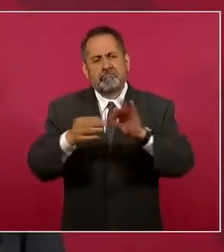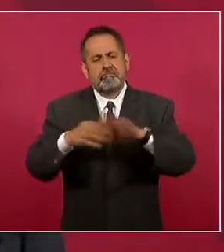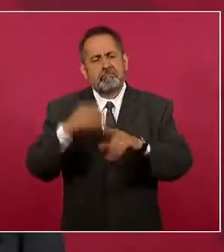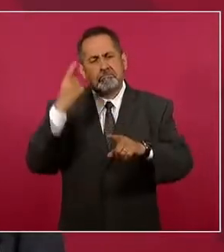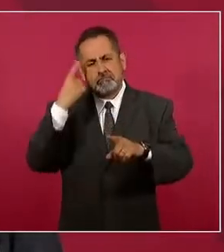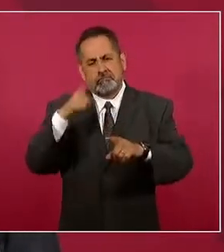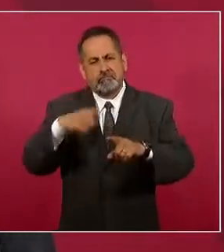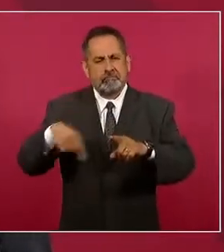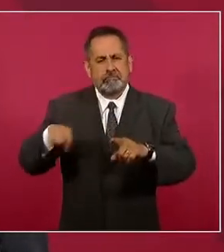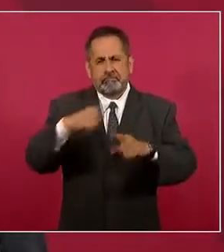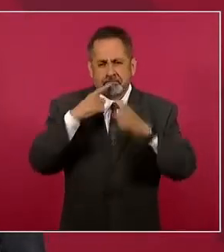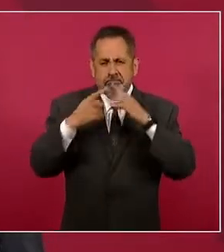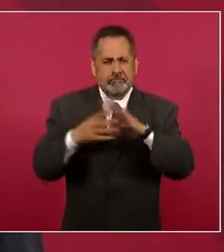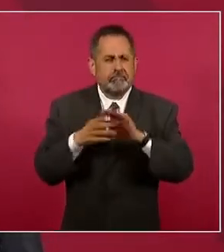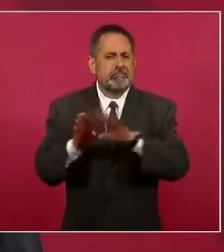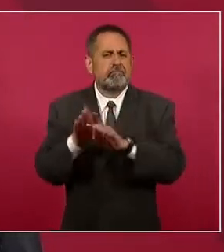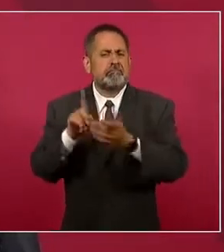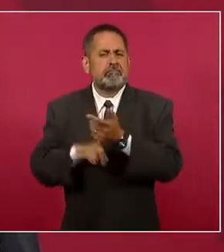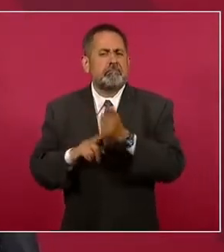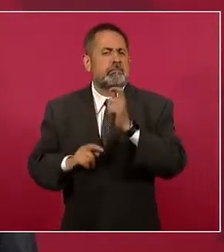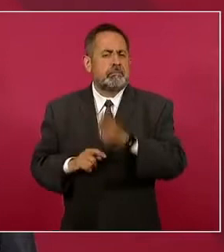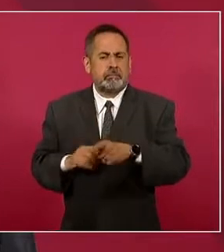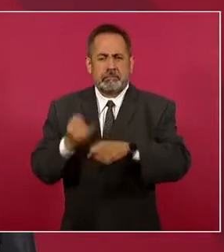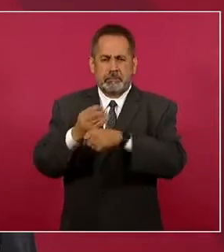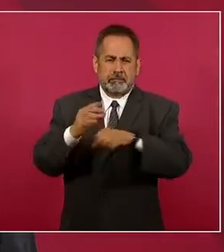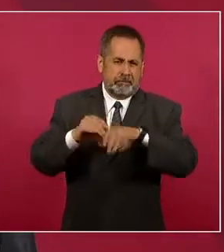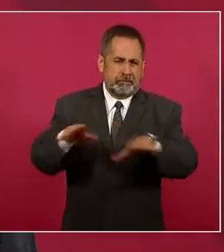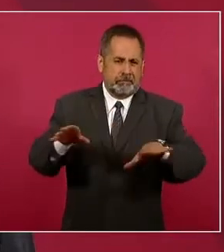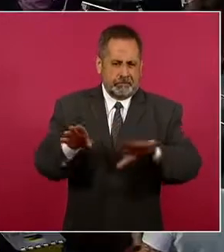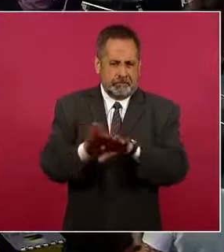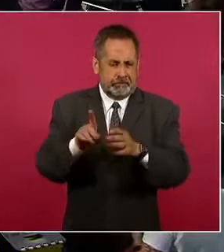para que se tenga la información.